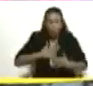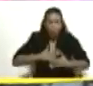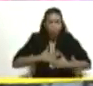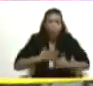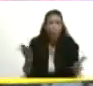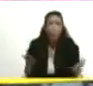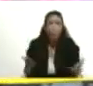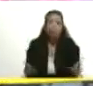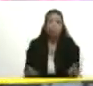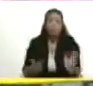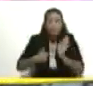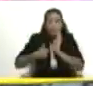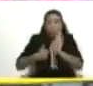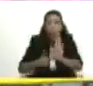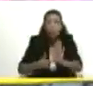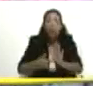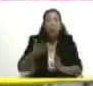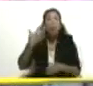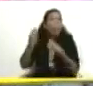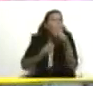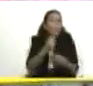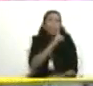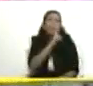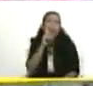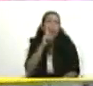estructura, ¿cómo pudiéramos llamarla?,